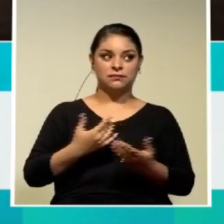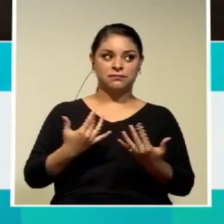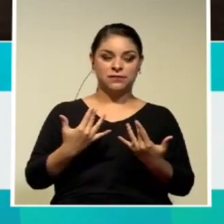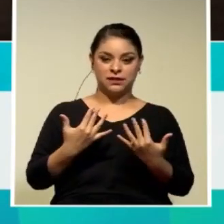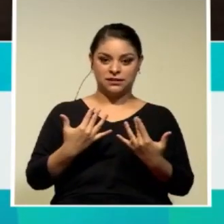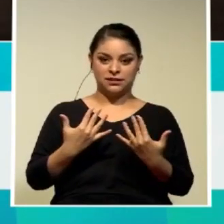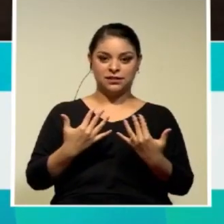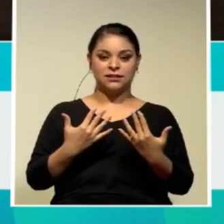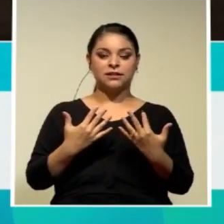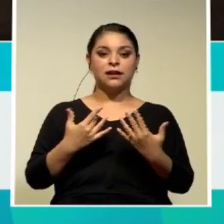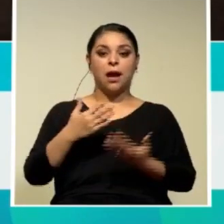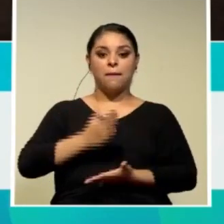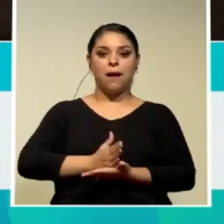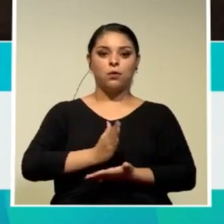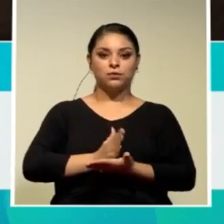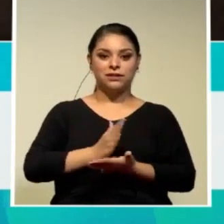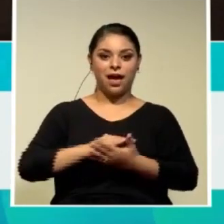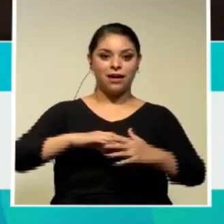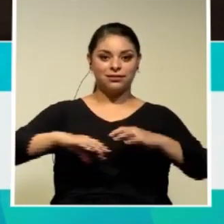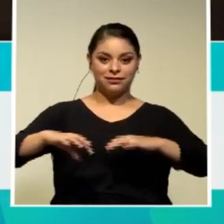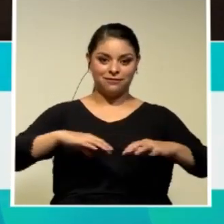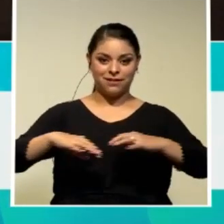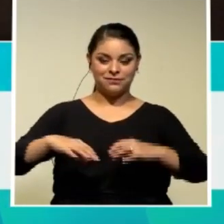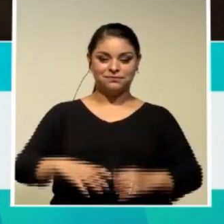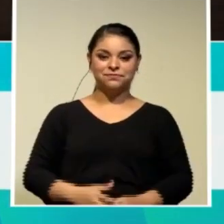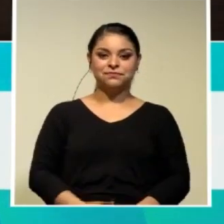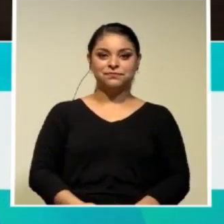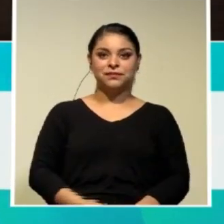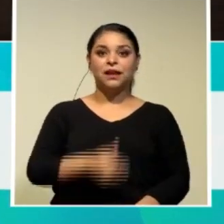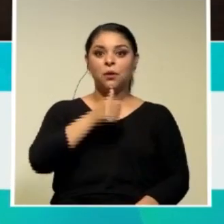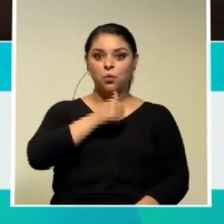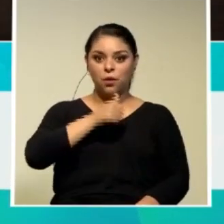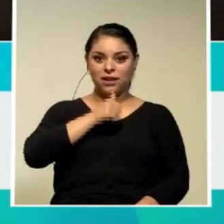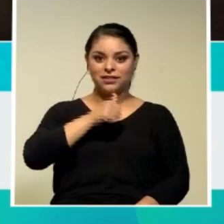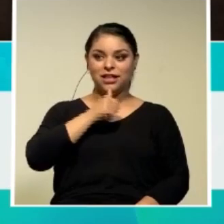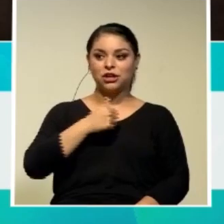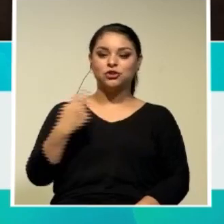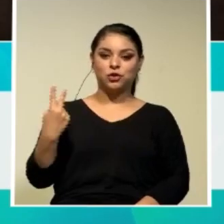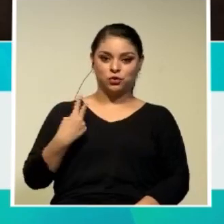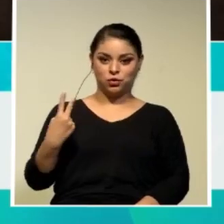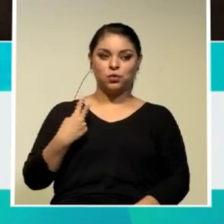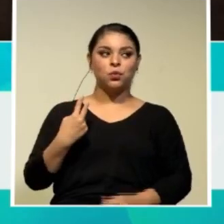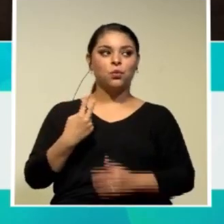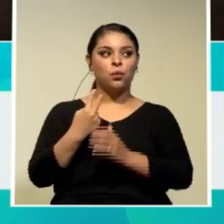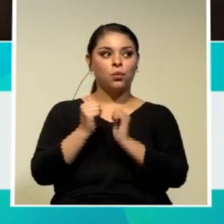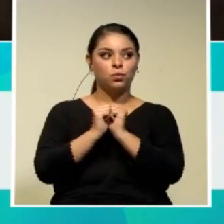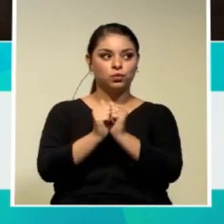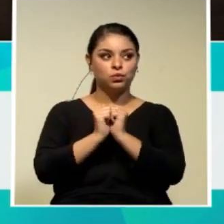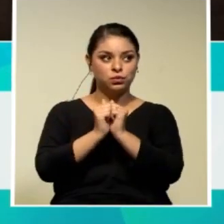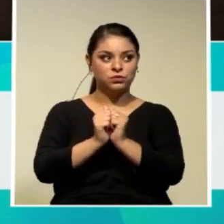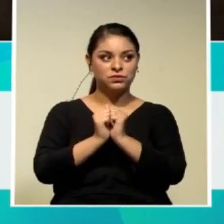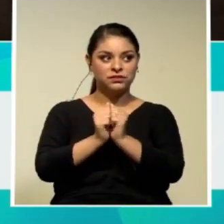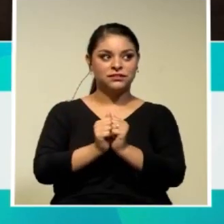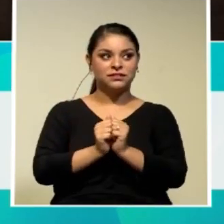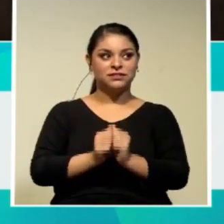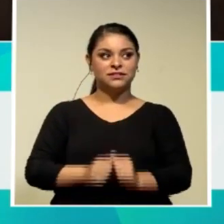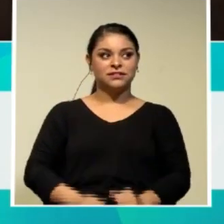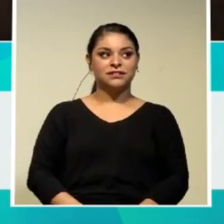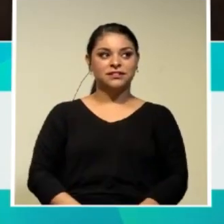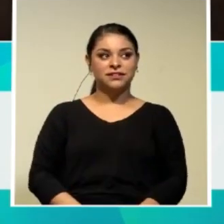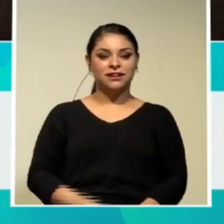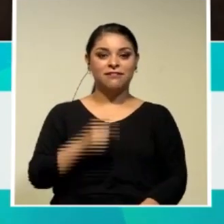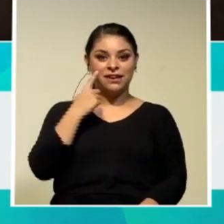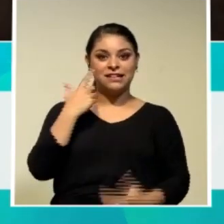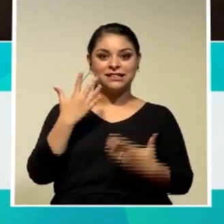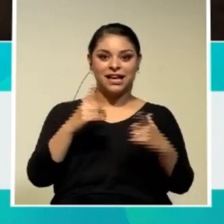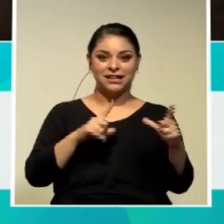Aguanten ahí. Pausa aguanten. Activa. Aguanten, vamos, yo con ustedes, vamos, aguantamos. Excelente. Ay, niña Leila, pobrecitos, empecemos